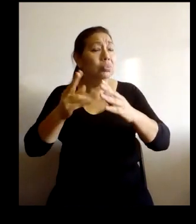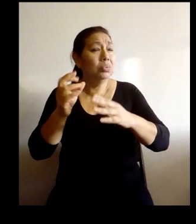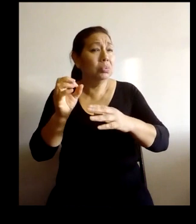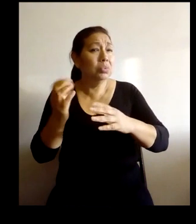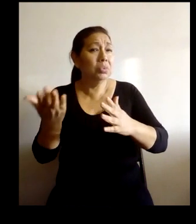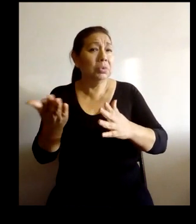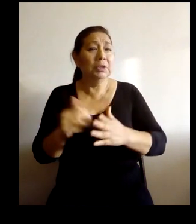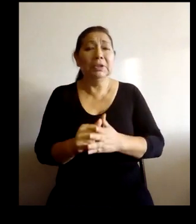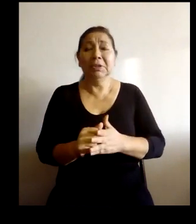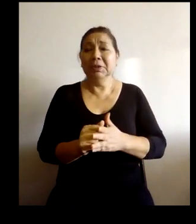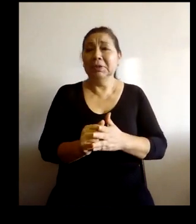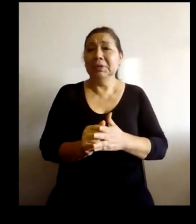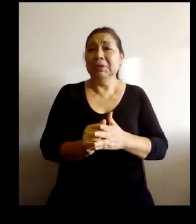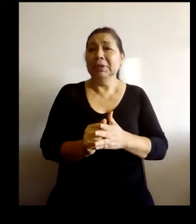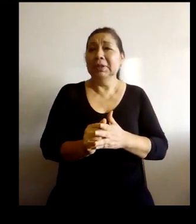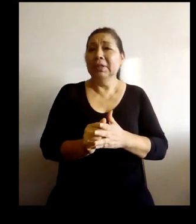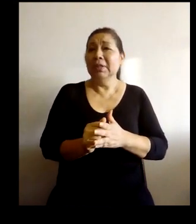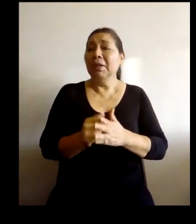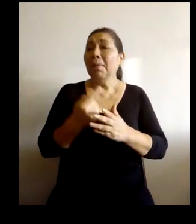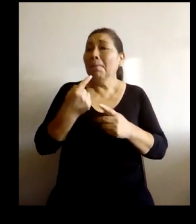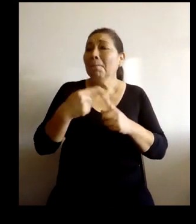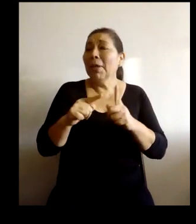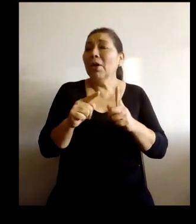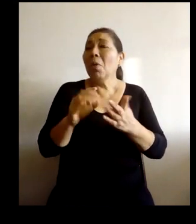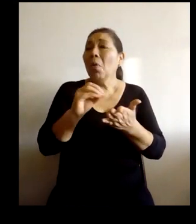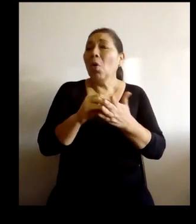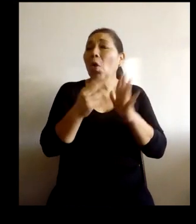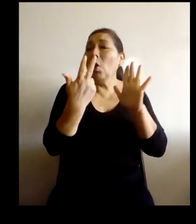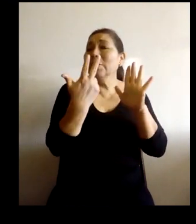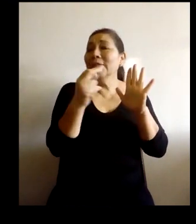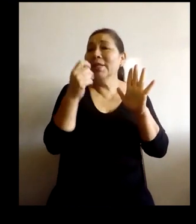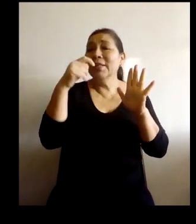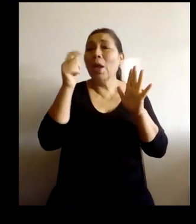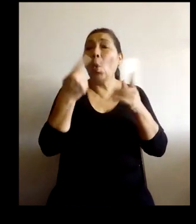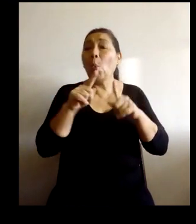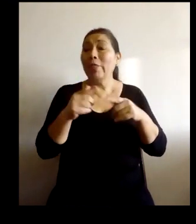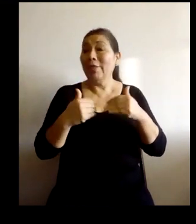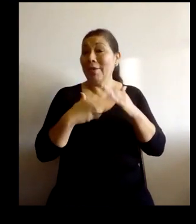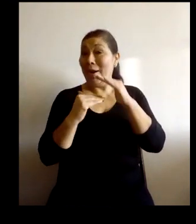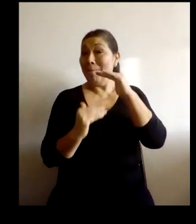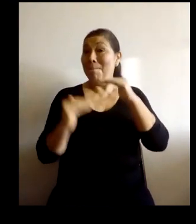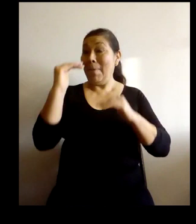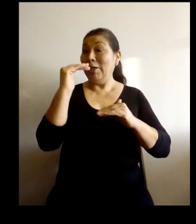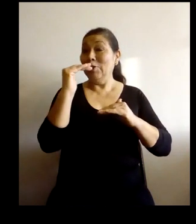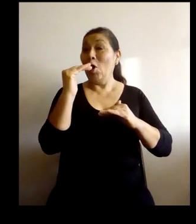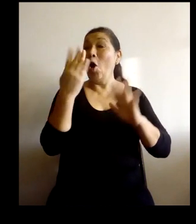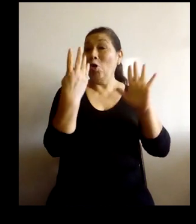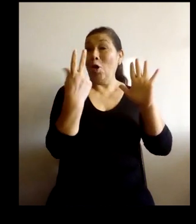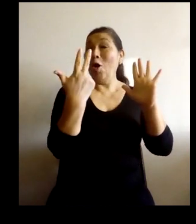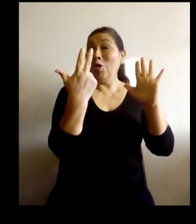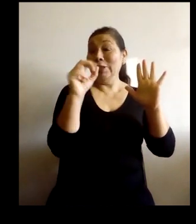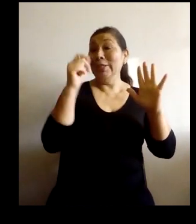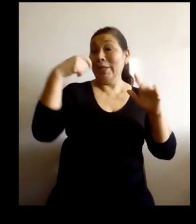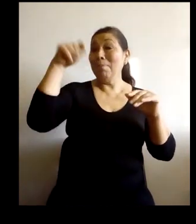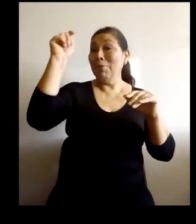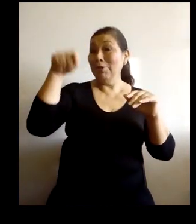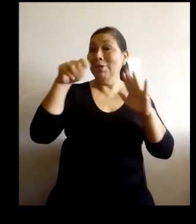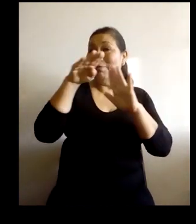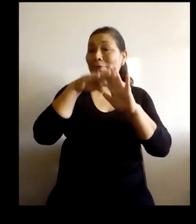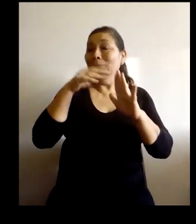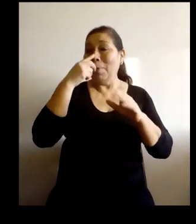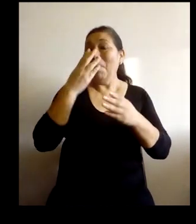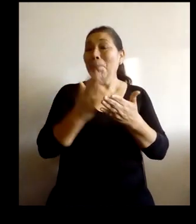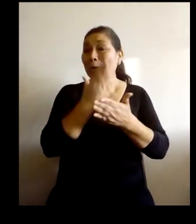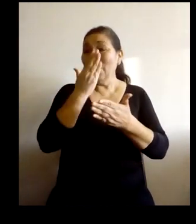tiene valores de CFB, o sea, esta capacidad respiratoria, de más de 80%. Es decir, cuando alguien tiene más de 80%, tiene expedita la